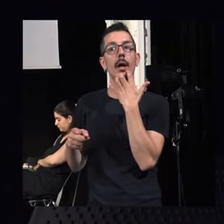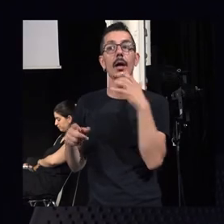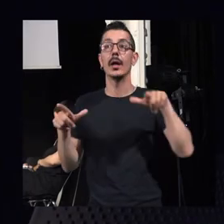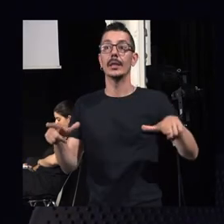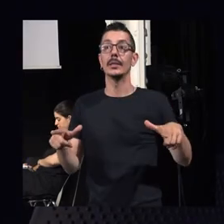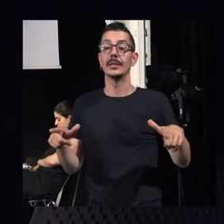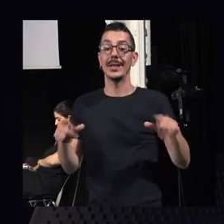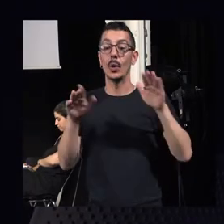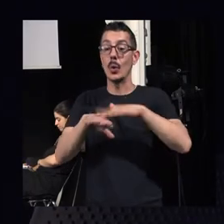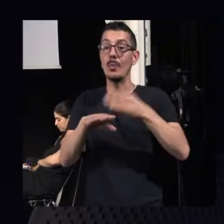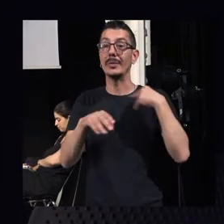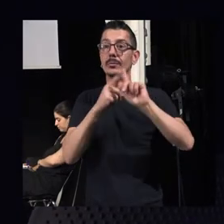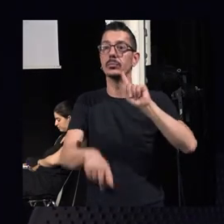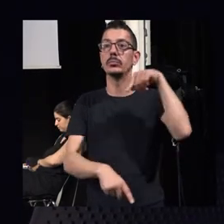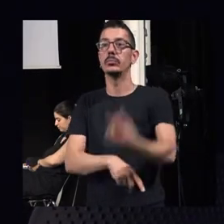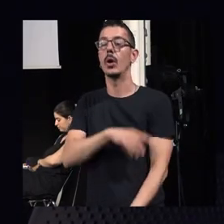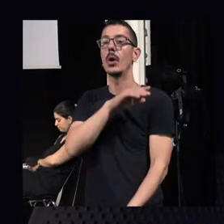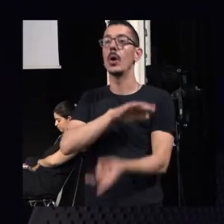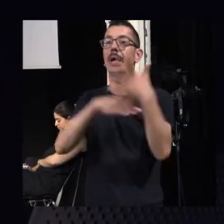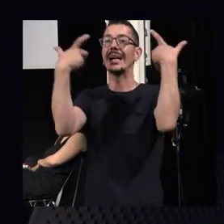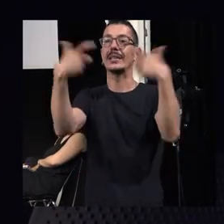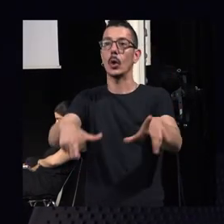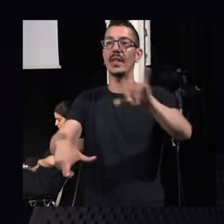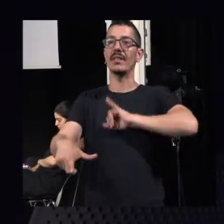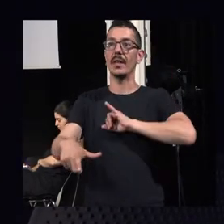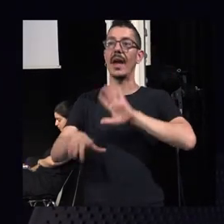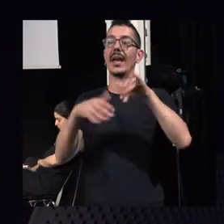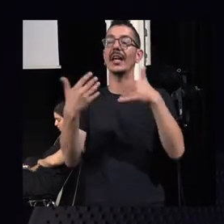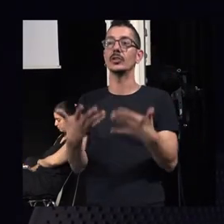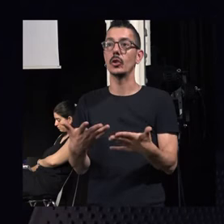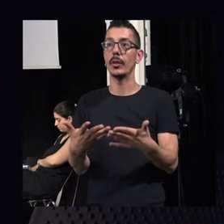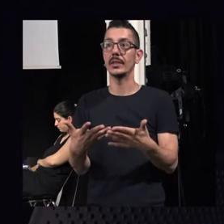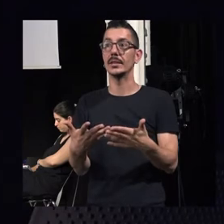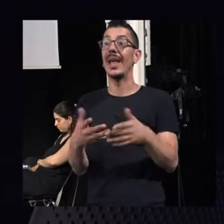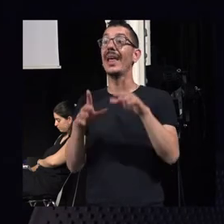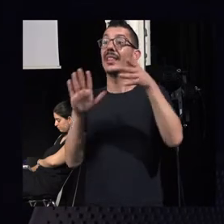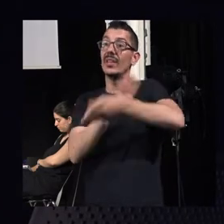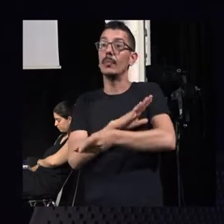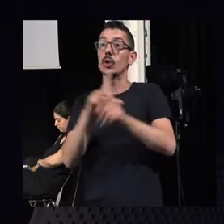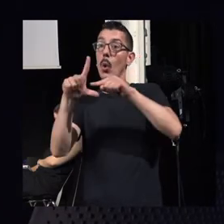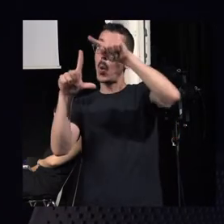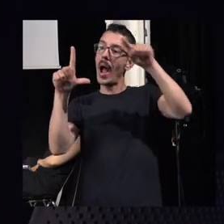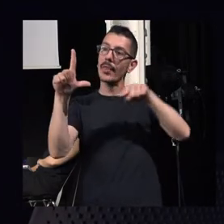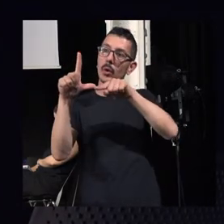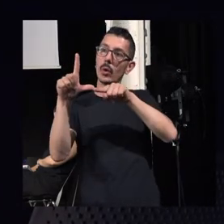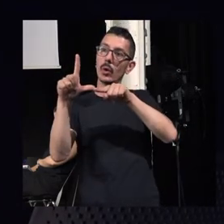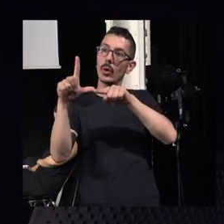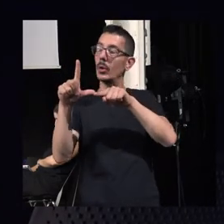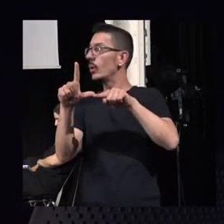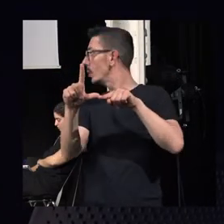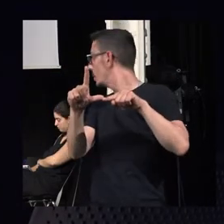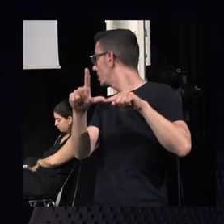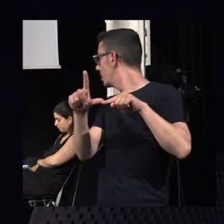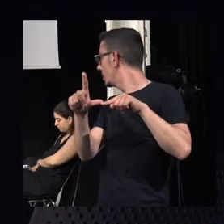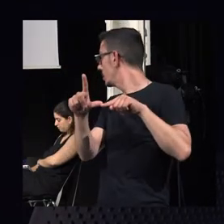identitaria genera tanto la definición del cuadrito como el reforzamiento de la rayita